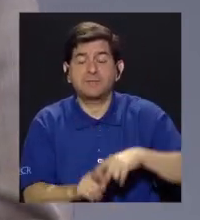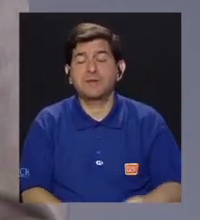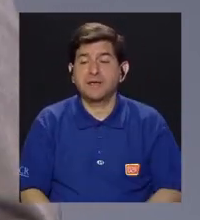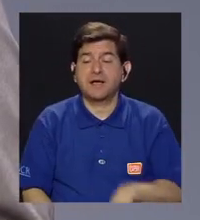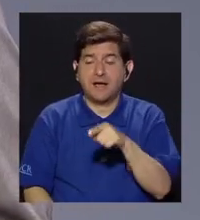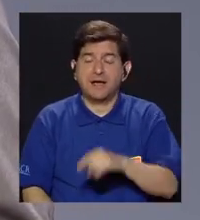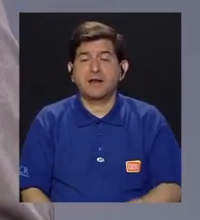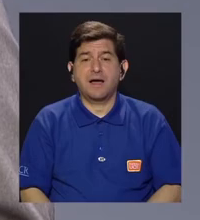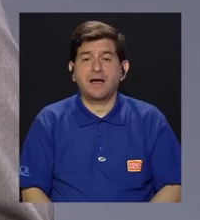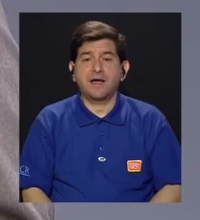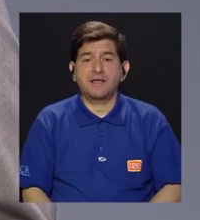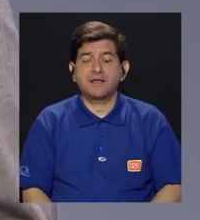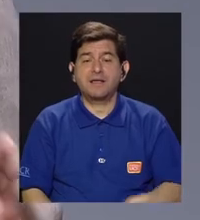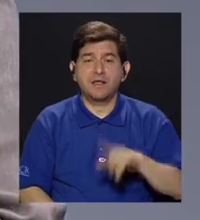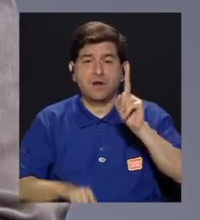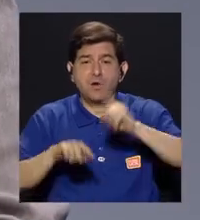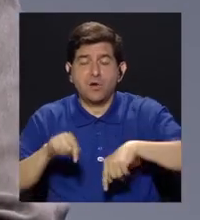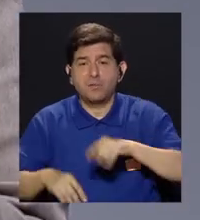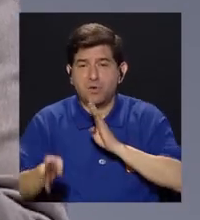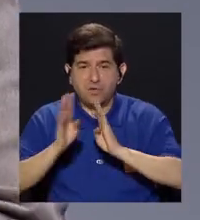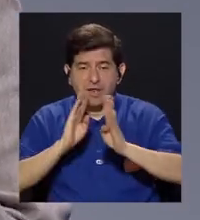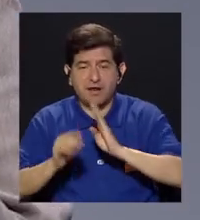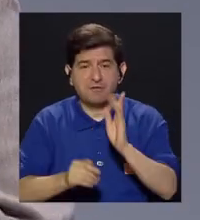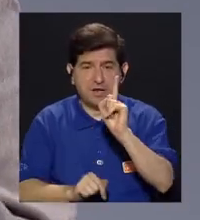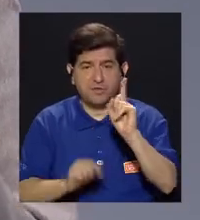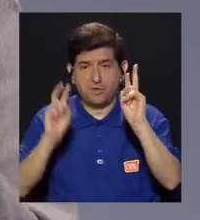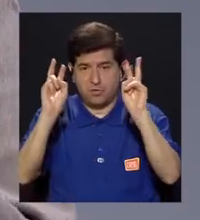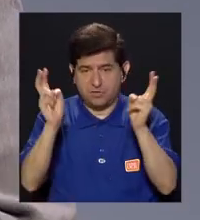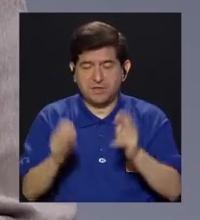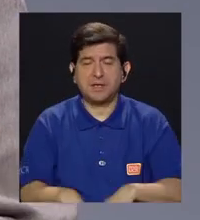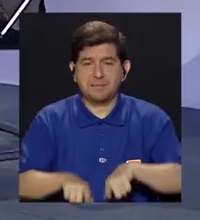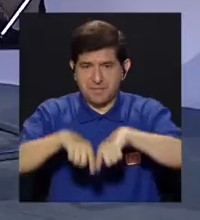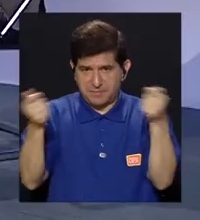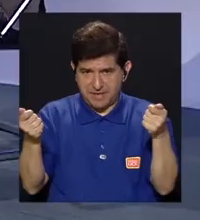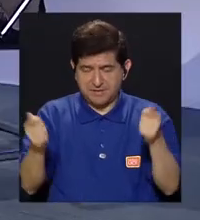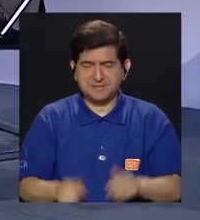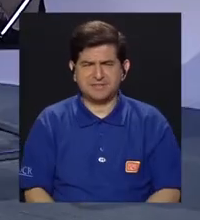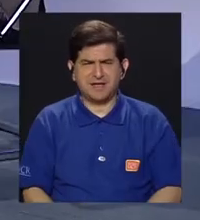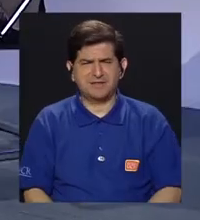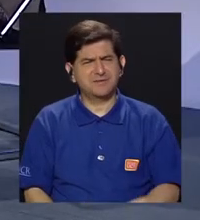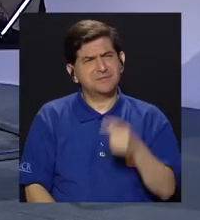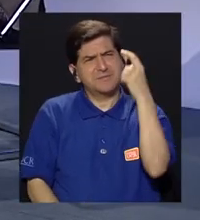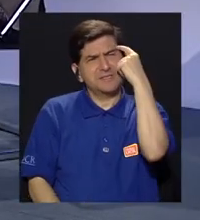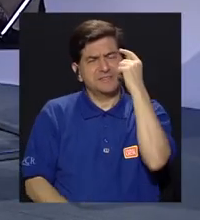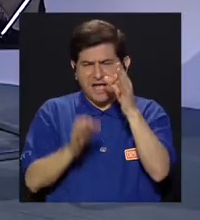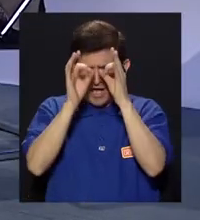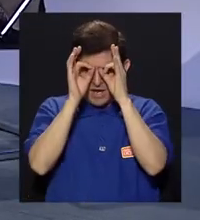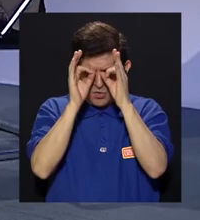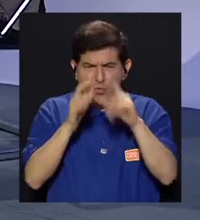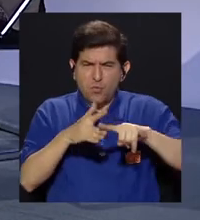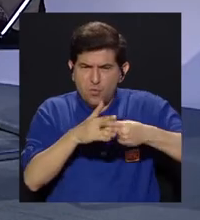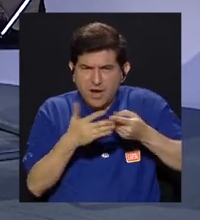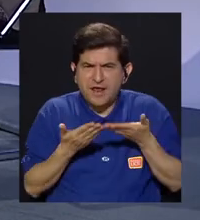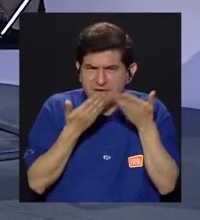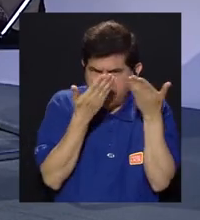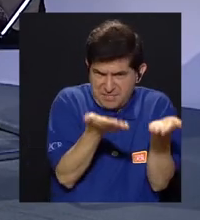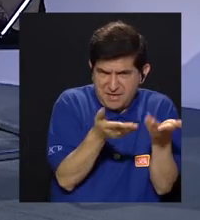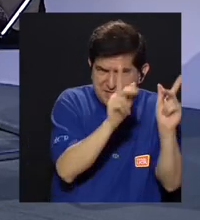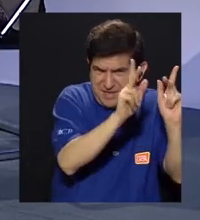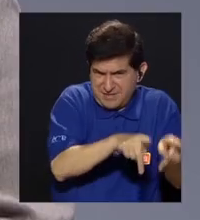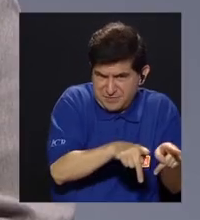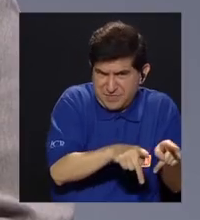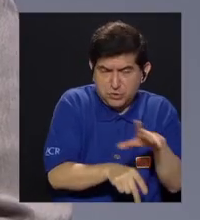ponerle una mordaza a la prensa pero de dónde viene el interés público entonces debería ser google el que leer esas herramientas